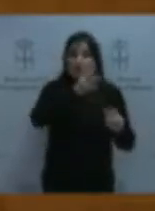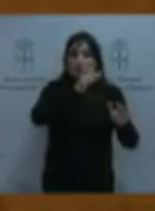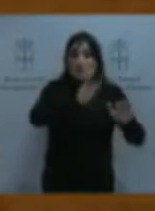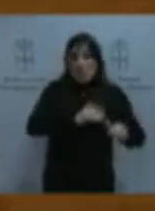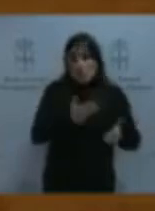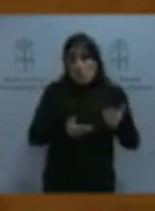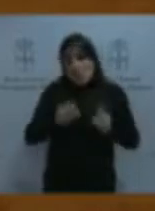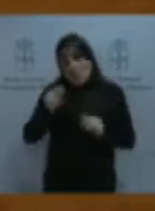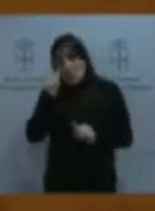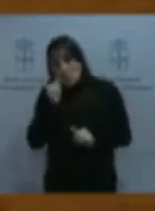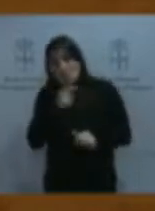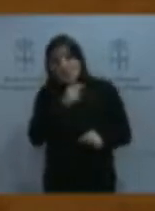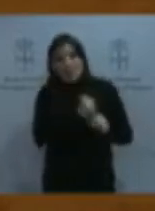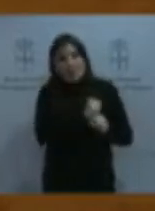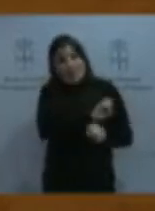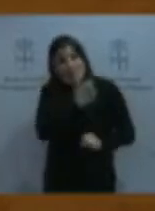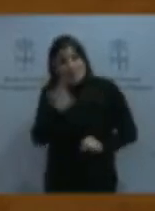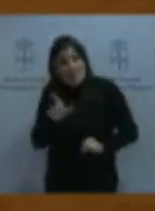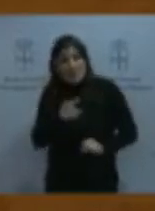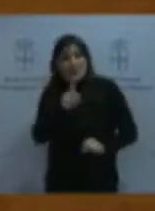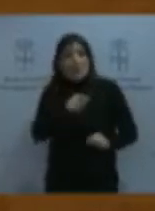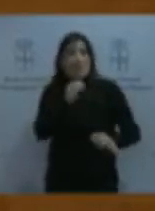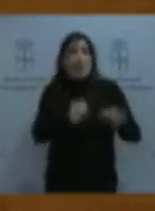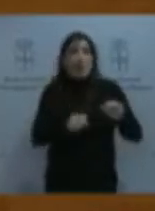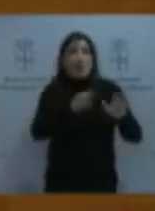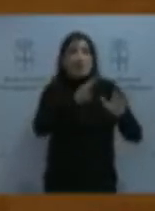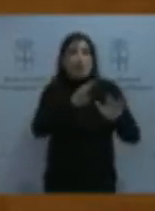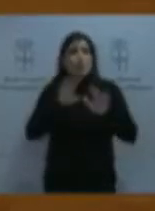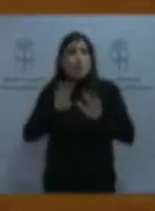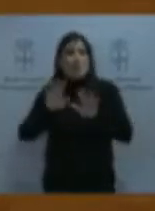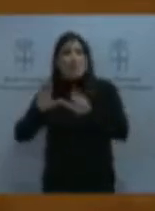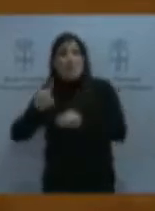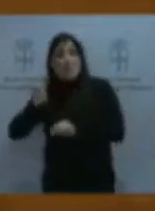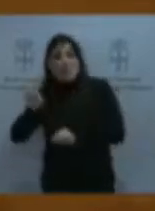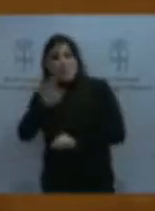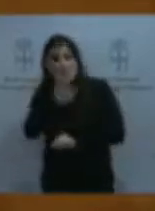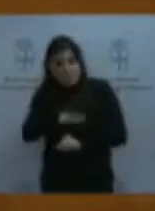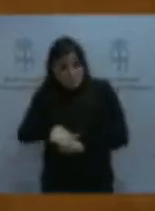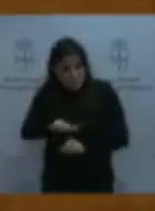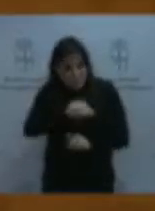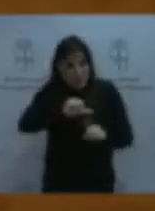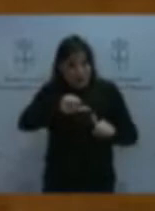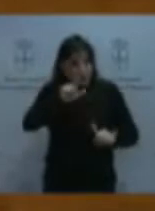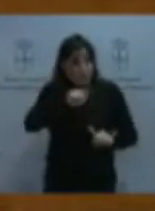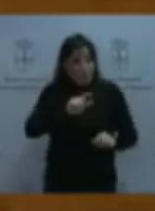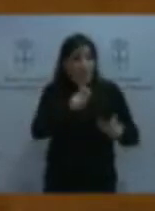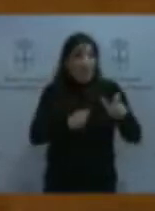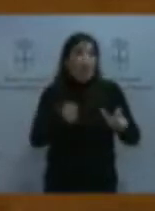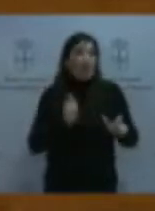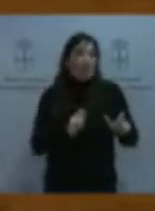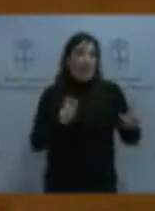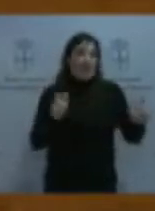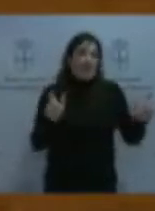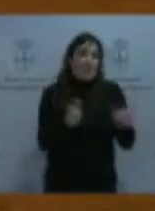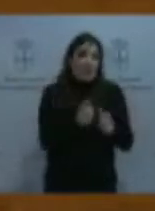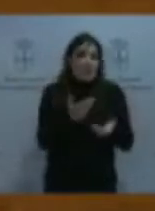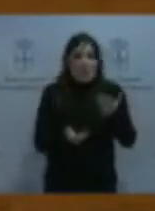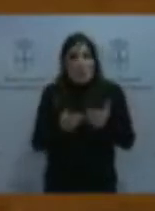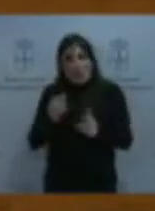8, 9, 10 y 11 de Civil de Gijón también tienen menos plantilla que los de Oviedo y su personal está saturado.